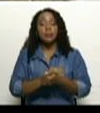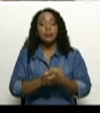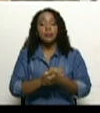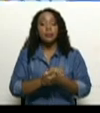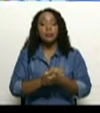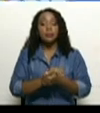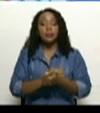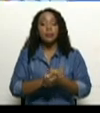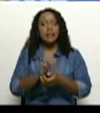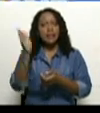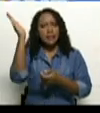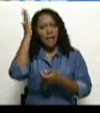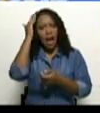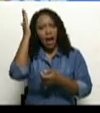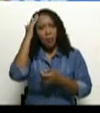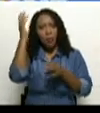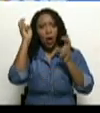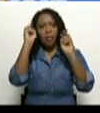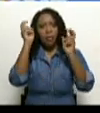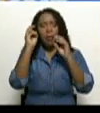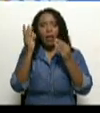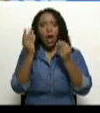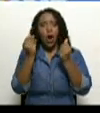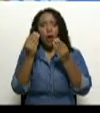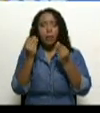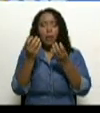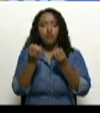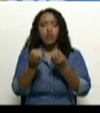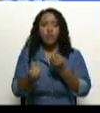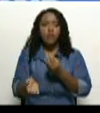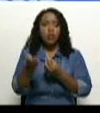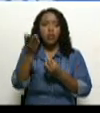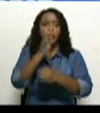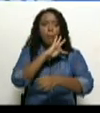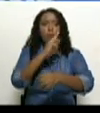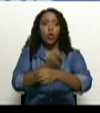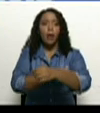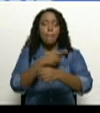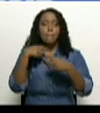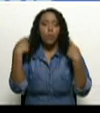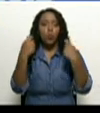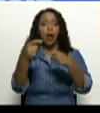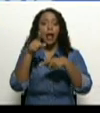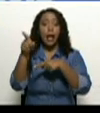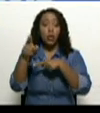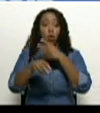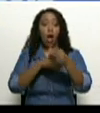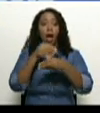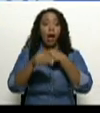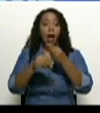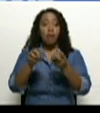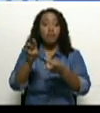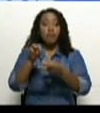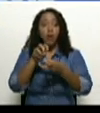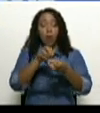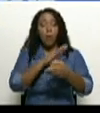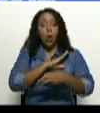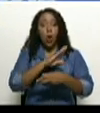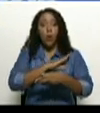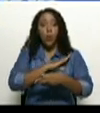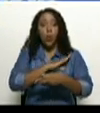y que sabemos, y en materia de economía, que tal vez es la más importante para el Poder Popular, porque cuando ellos generen sus ingresos propios,